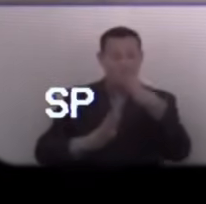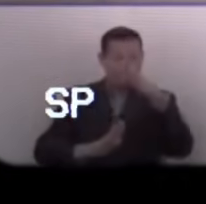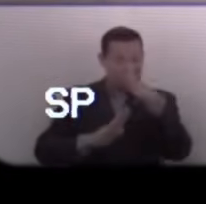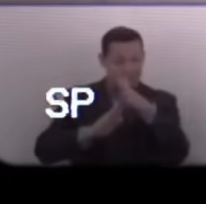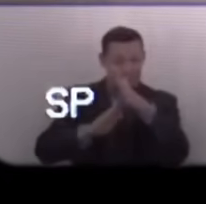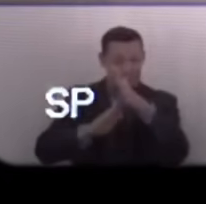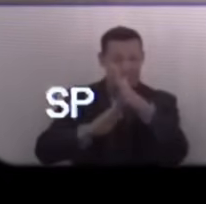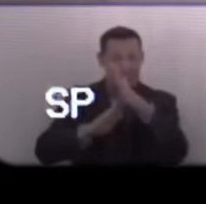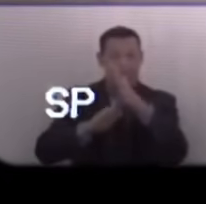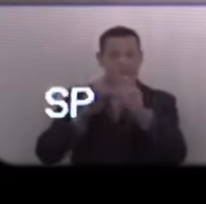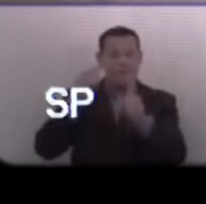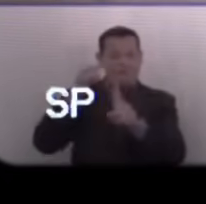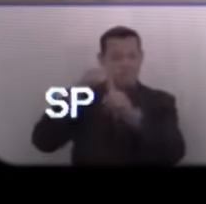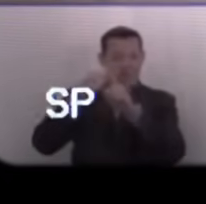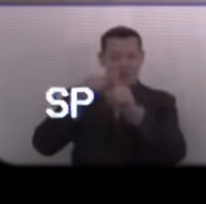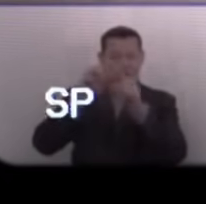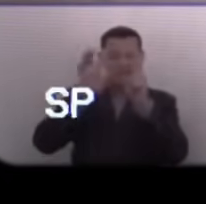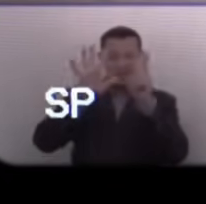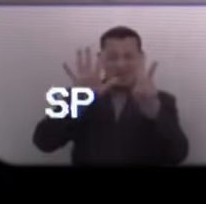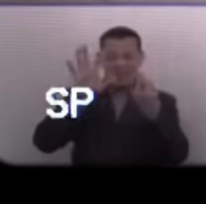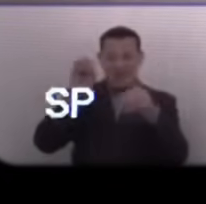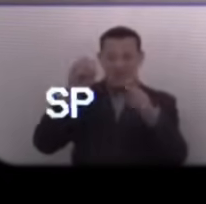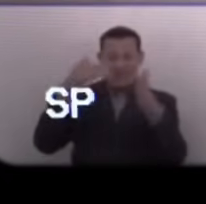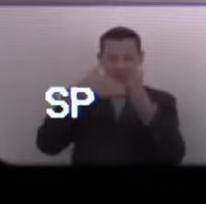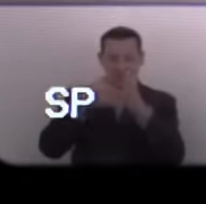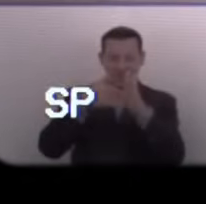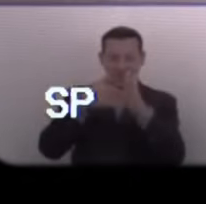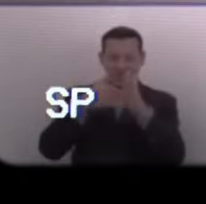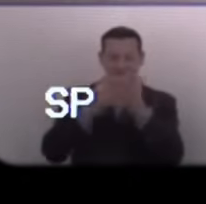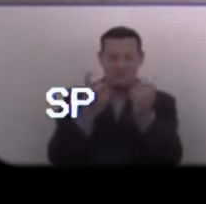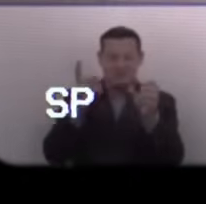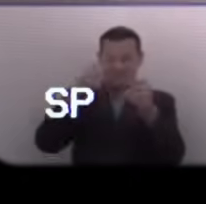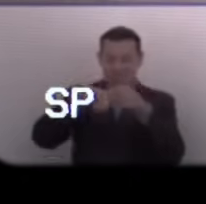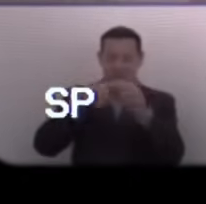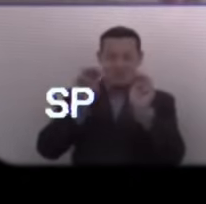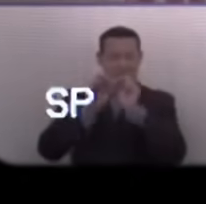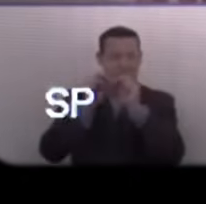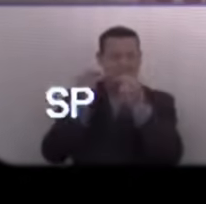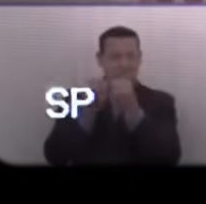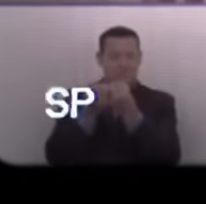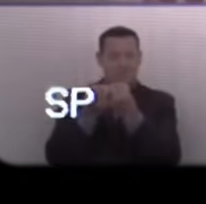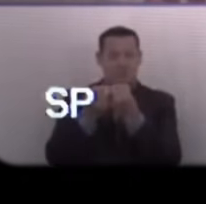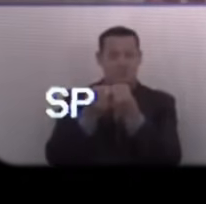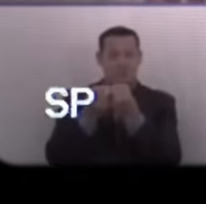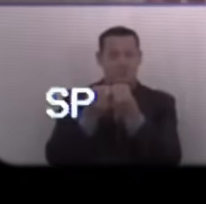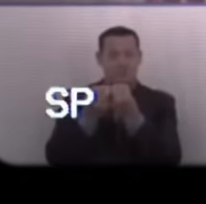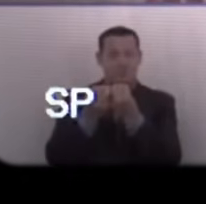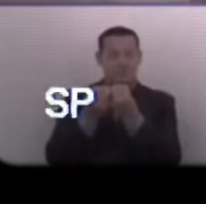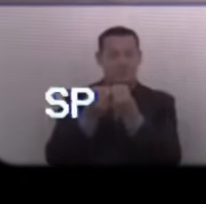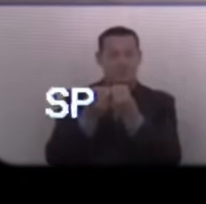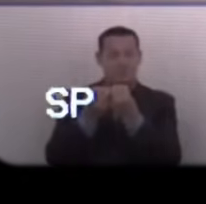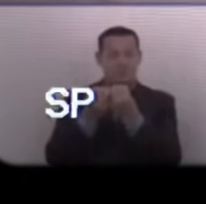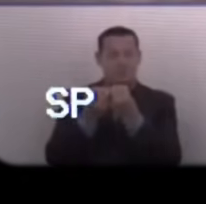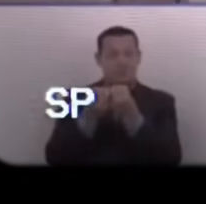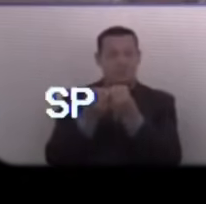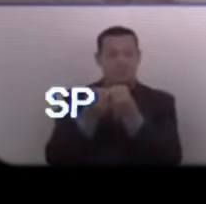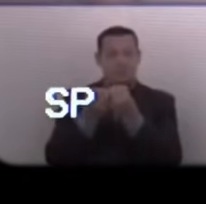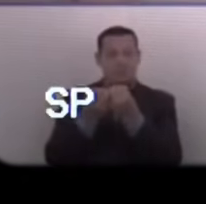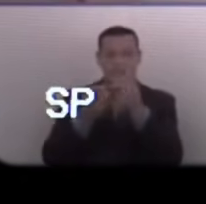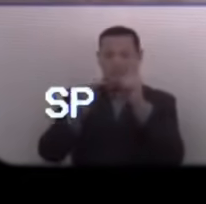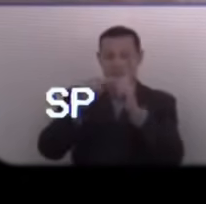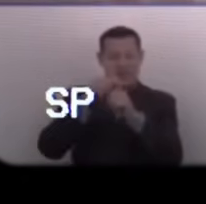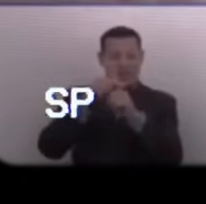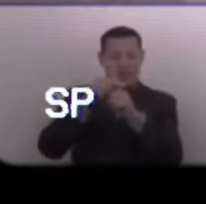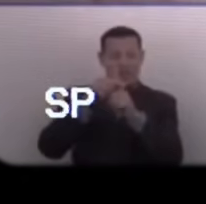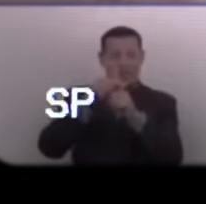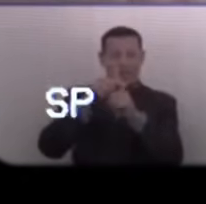a esos más de 70,000 miembros activos de las estructuras terroristas y ese más de